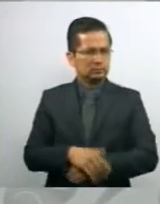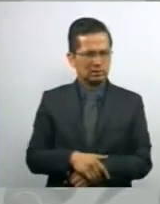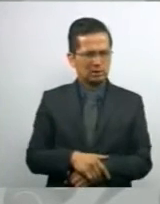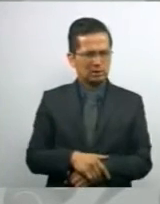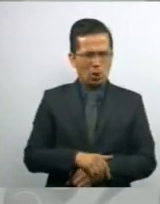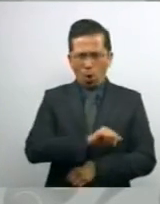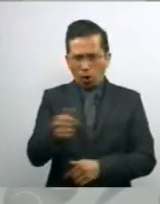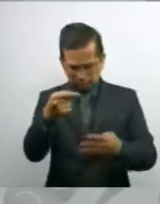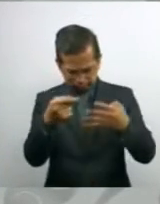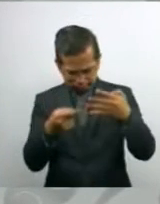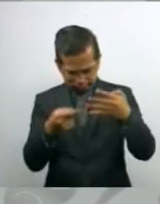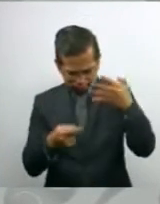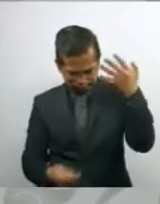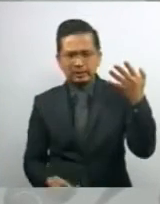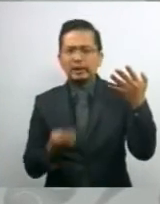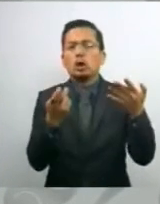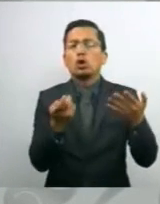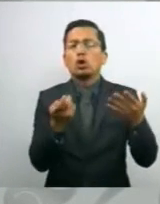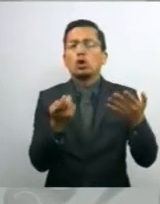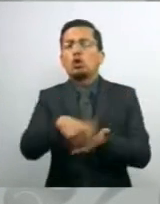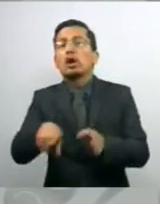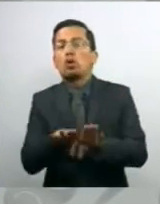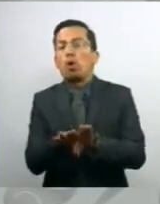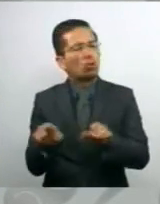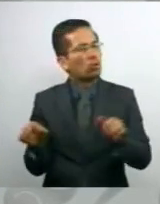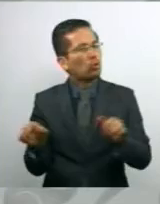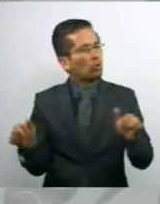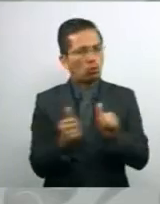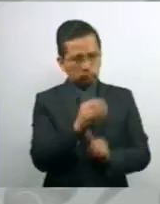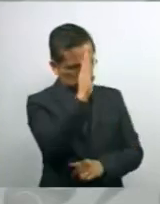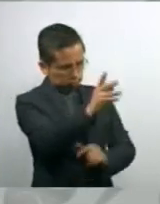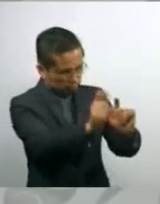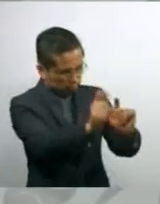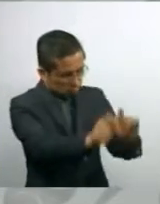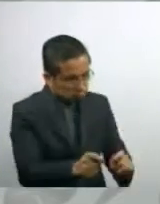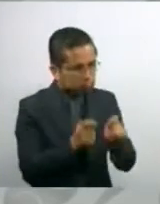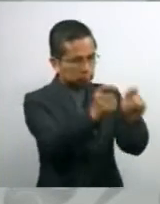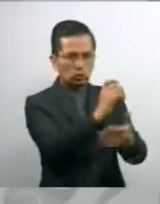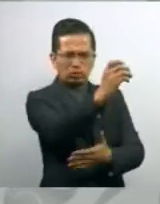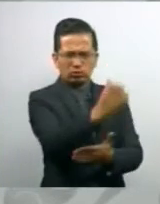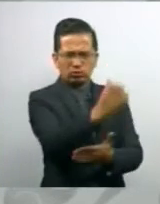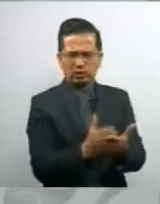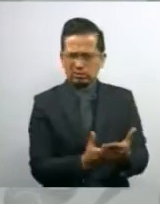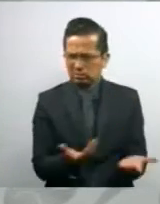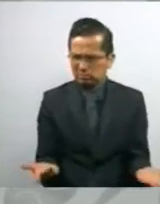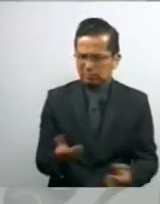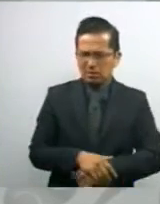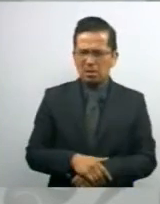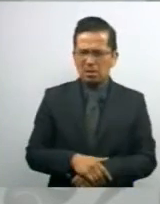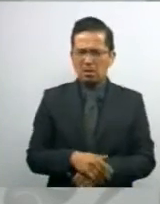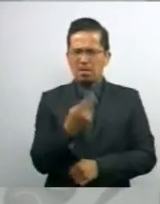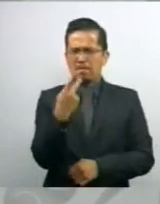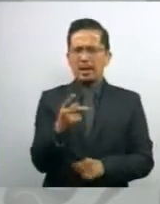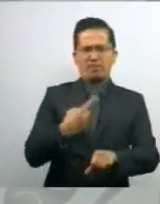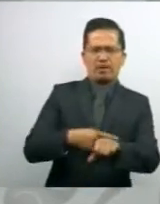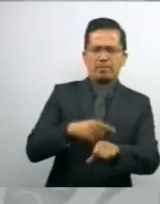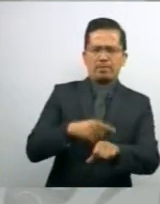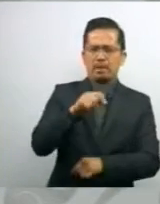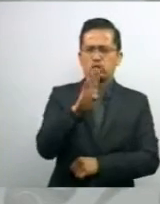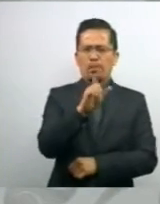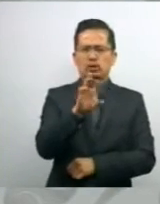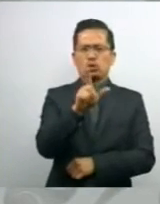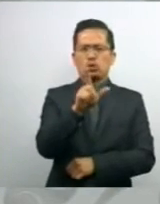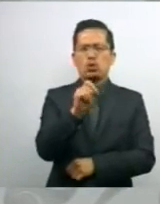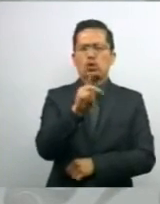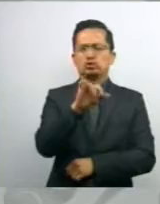resto, adjudicaciones directas, dicho sea de paso. Pero además, si hablamos también de la tuberculosis, hace